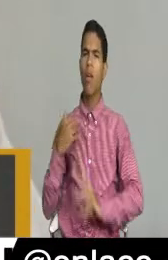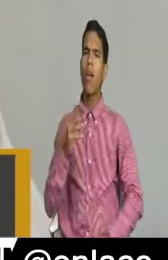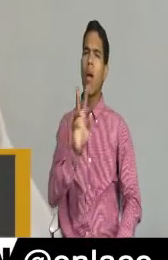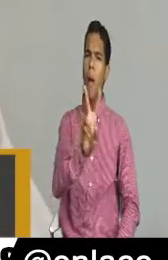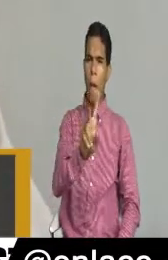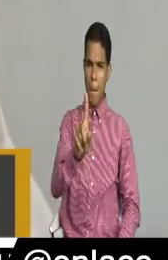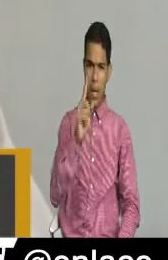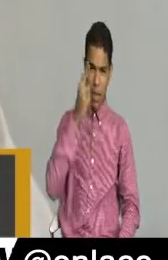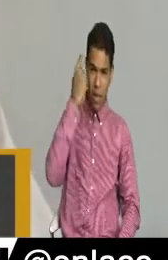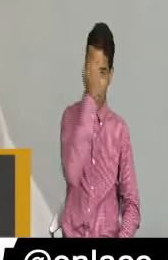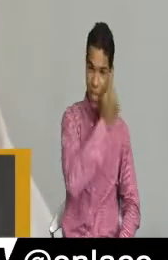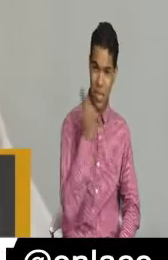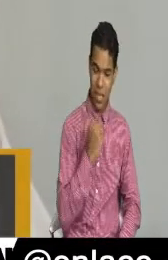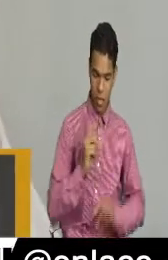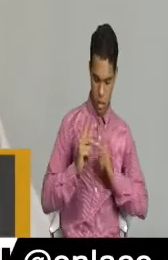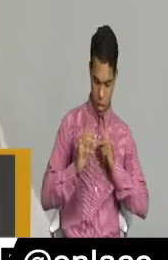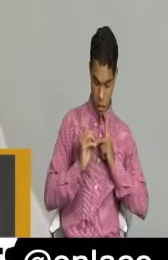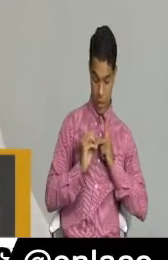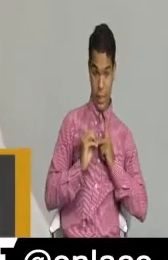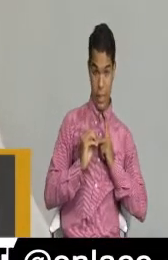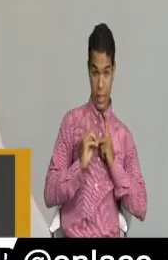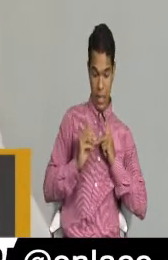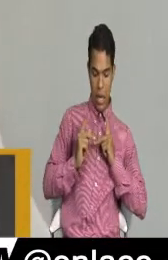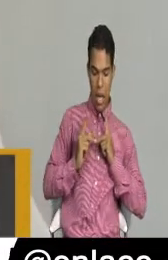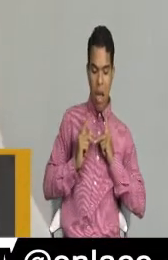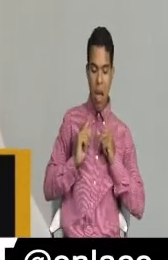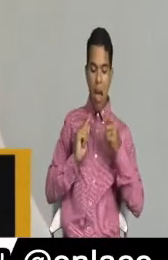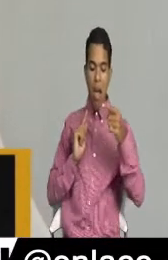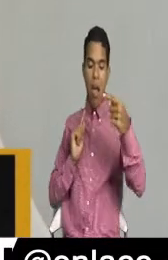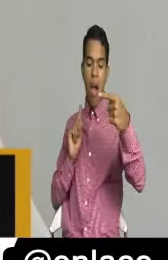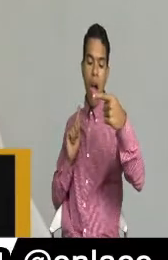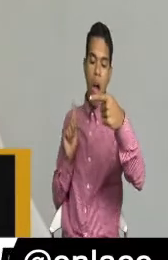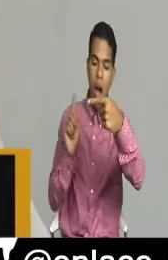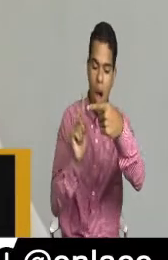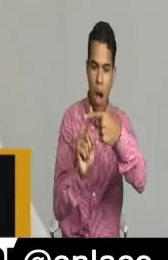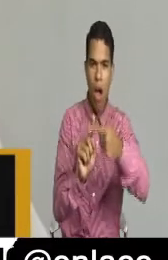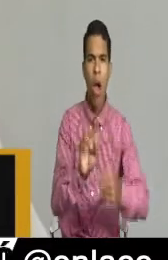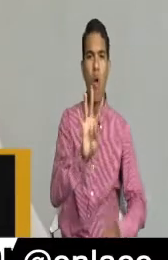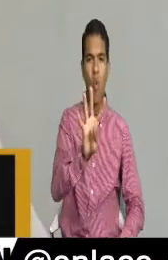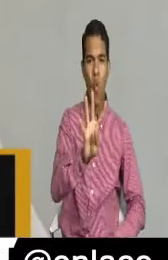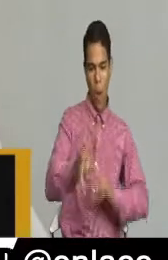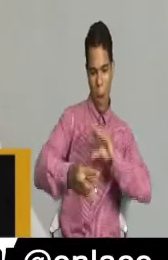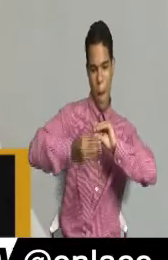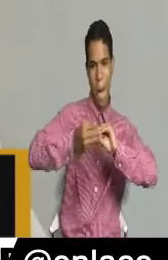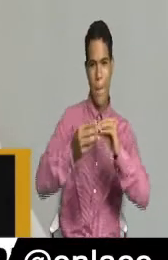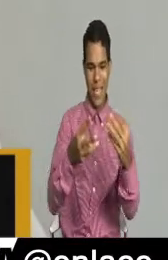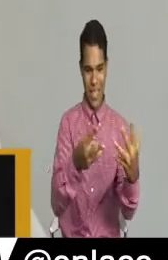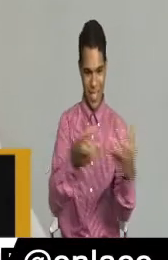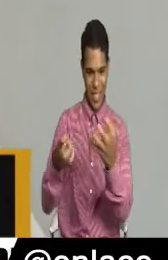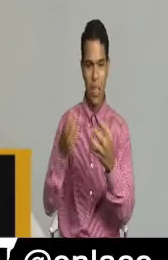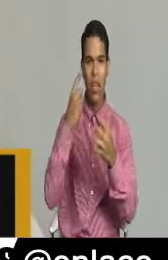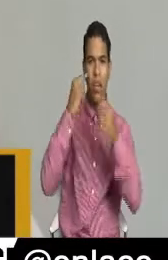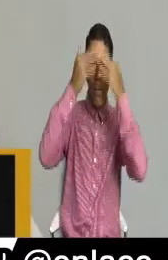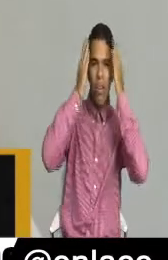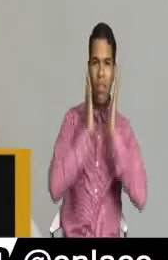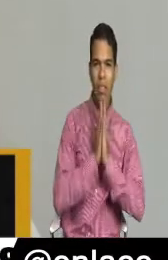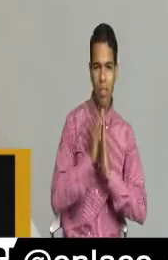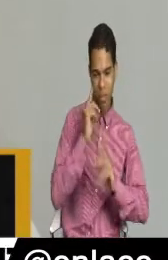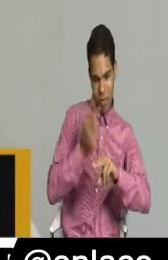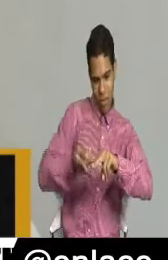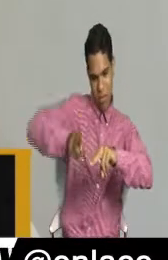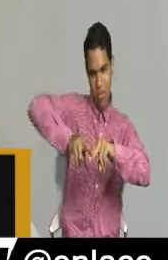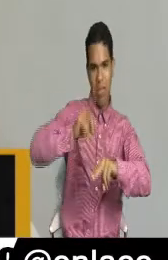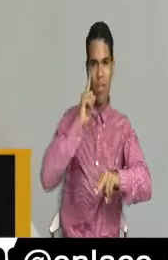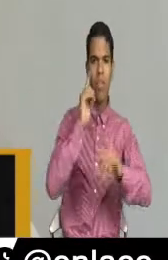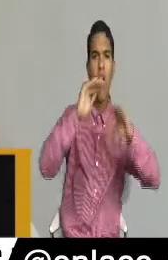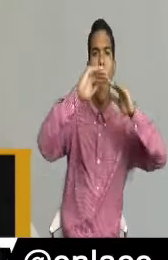el tramo entre el kilómetro 0 y el kilómetro 4+800 del intercambiador vial de la Virgen con las obras de compensación de la Escuela